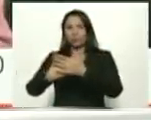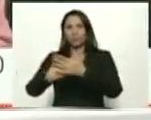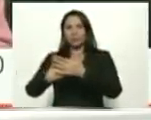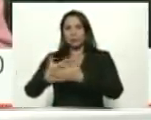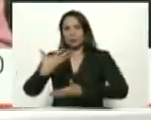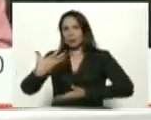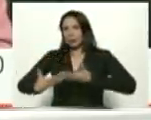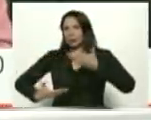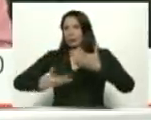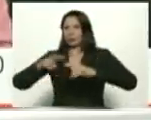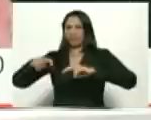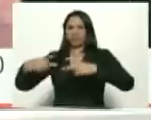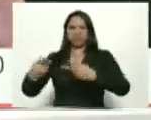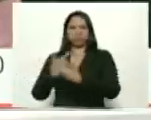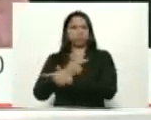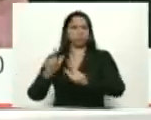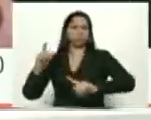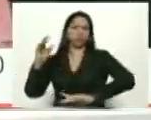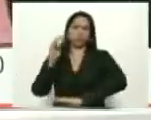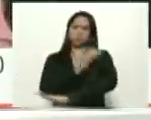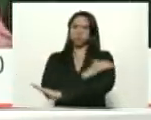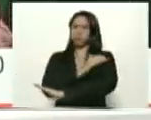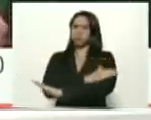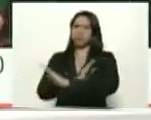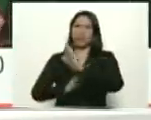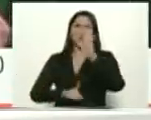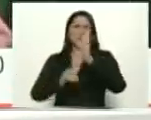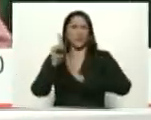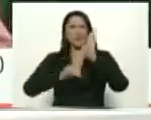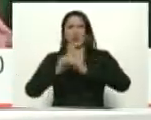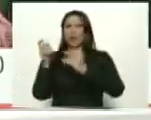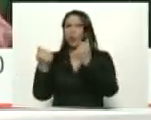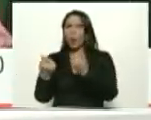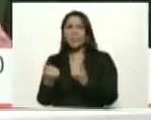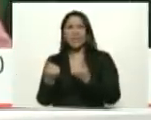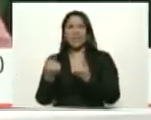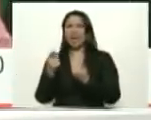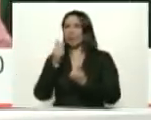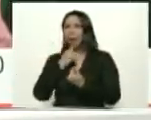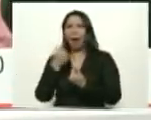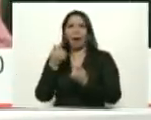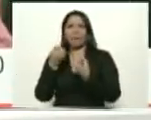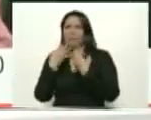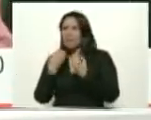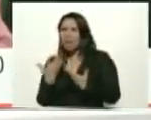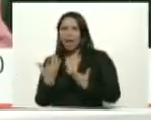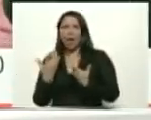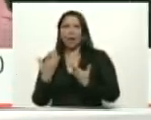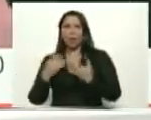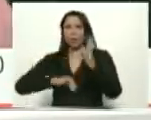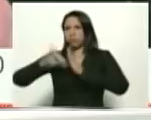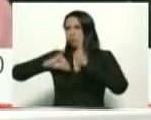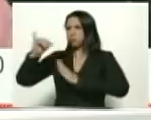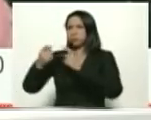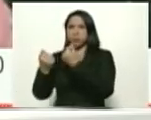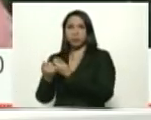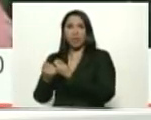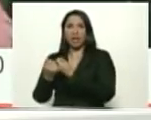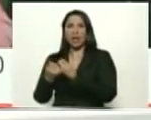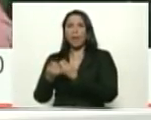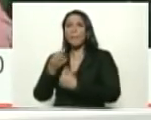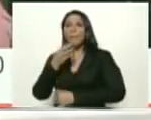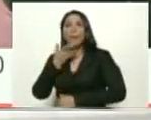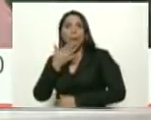del neoliberalismo, creció una economía irreal, ficticia, de los papeles, de la especulación financiera, donde el llamado